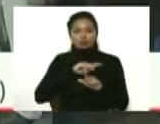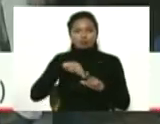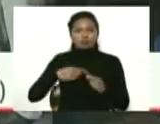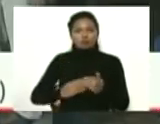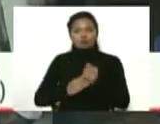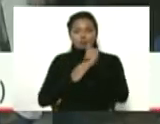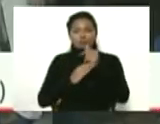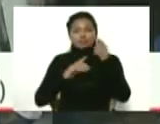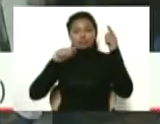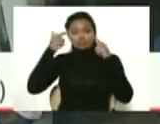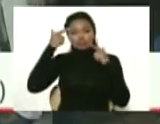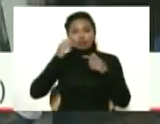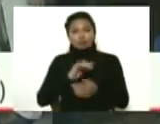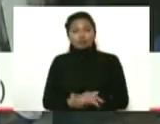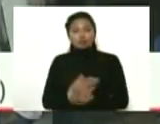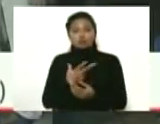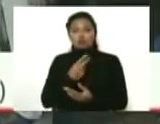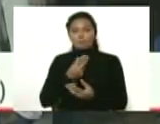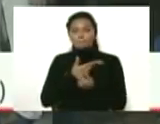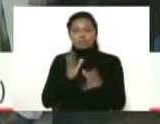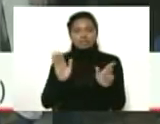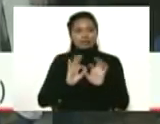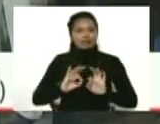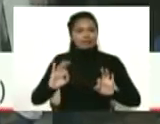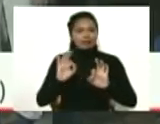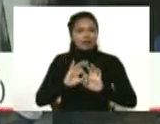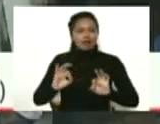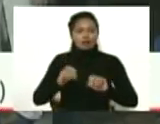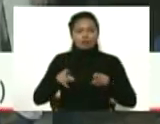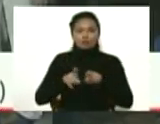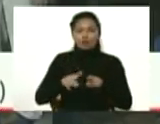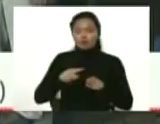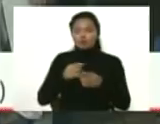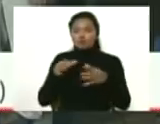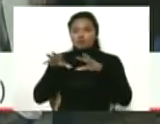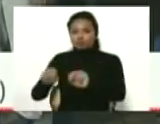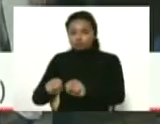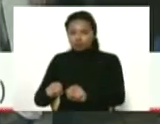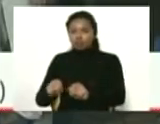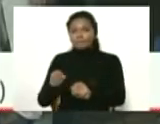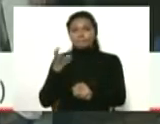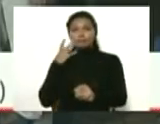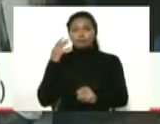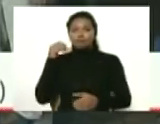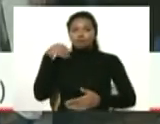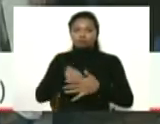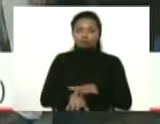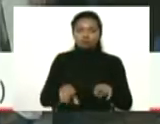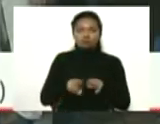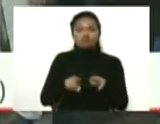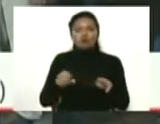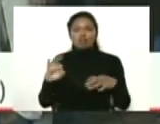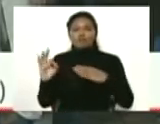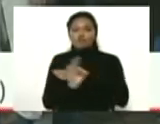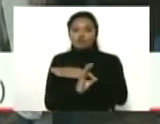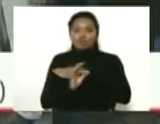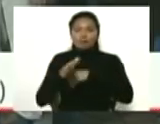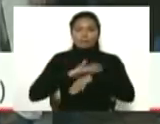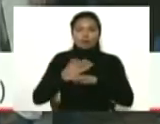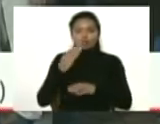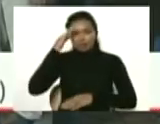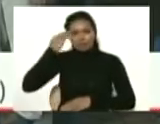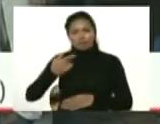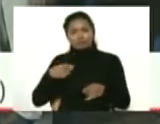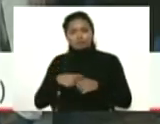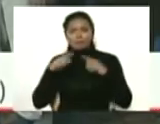comandante Hugo Chávez, que no permitiremos en ningún momento que ningún imperio penetre pues esta frontera, porque aquí está la milicia